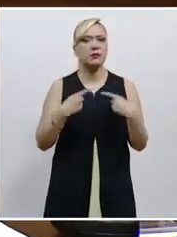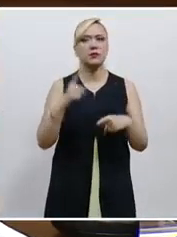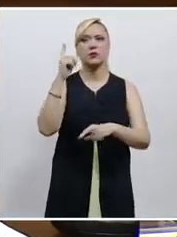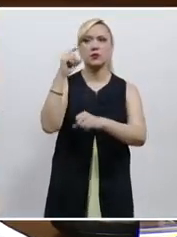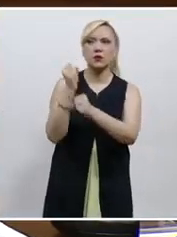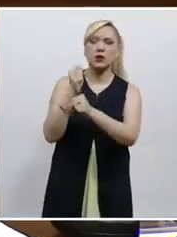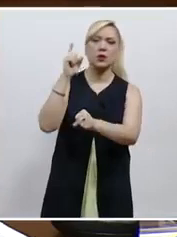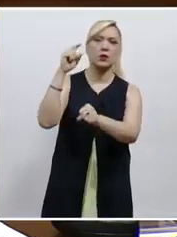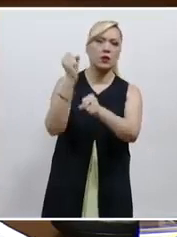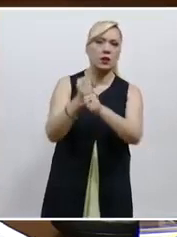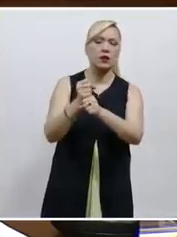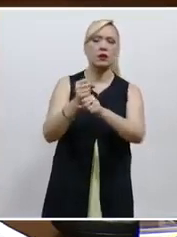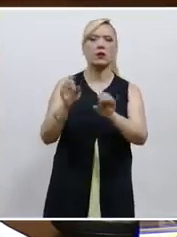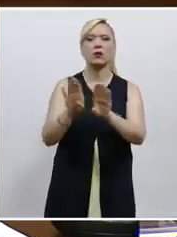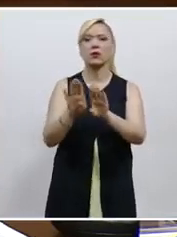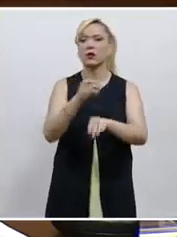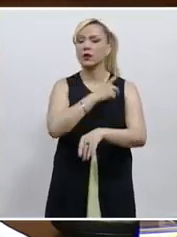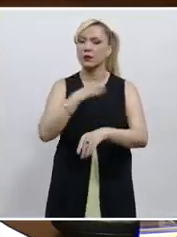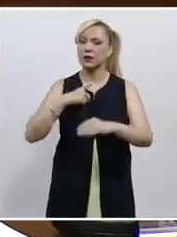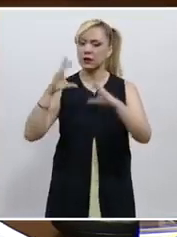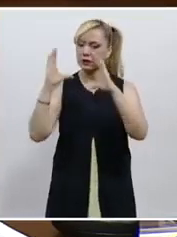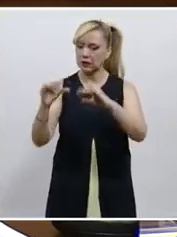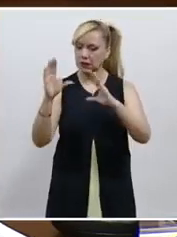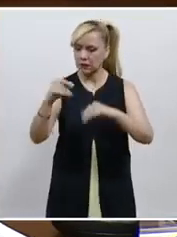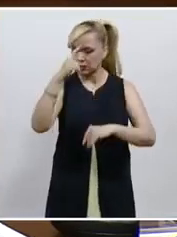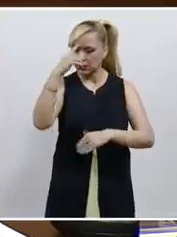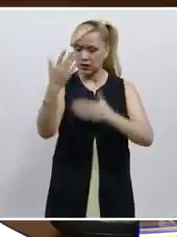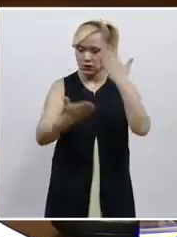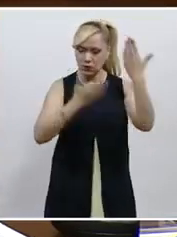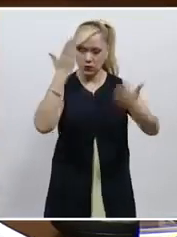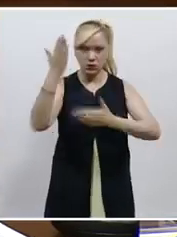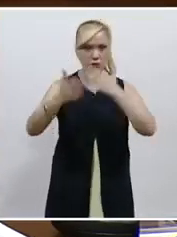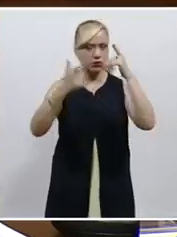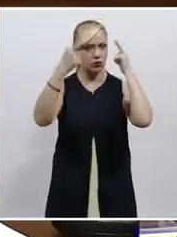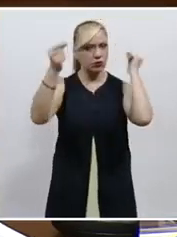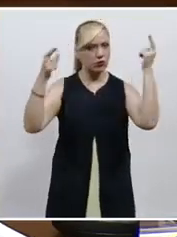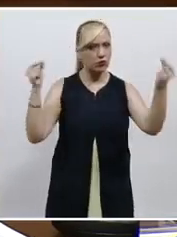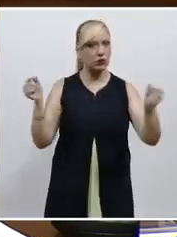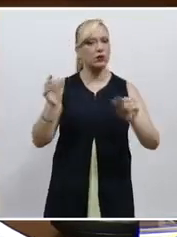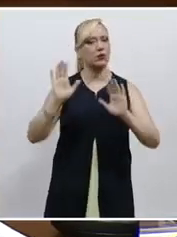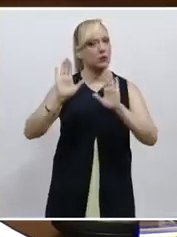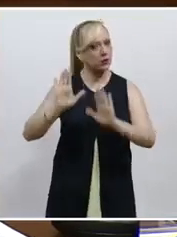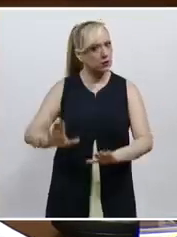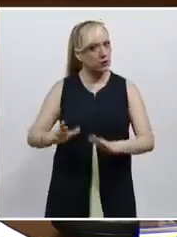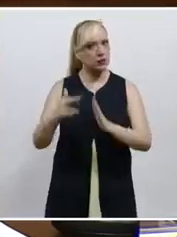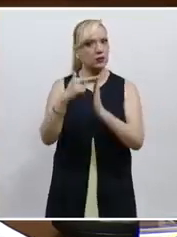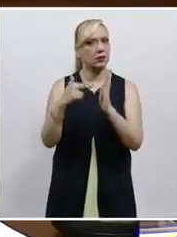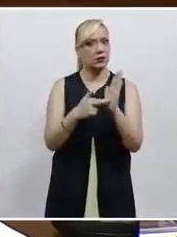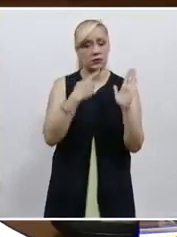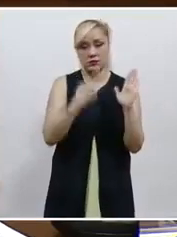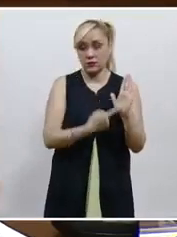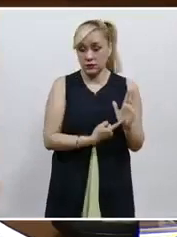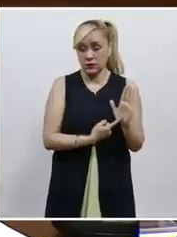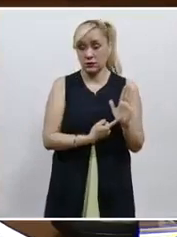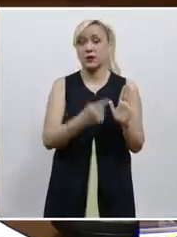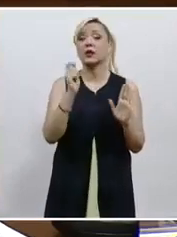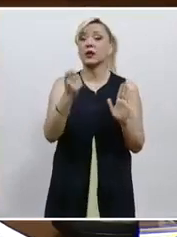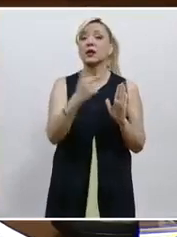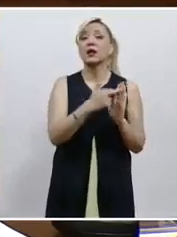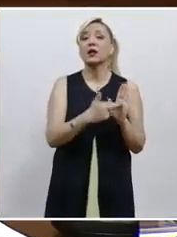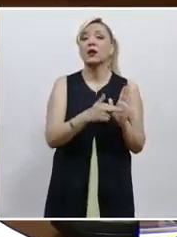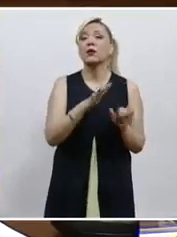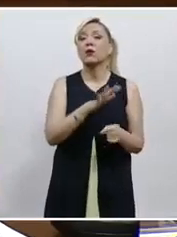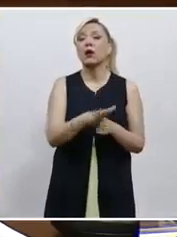anualmente. Se establece la carrera de la Guardia Nacional con los requisitos de ingreso o permanencia. Entre estos requisitos se destacan